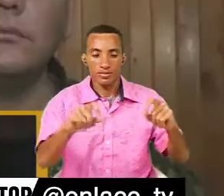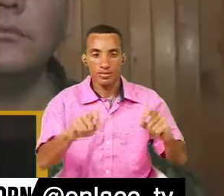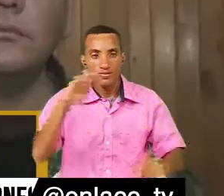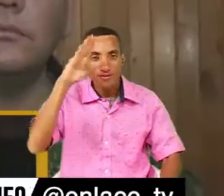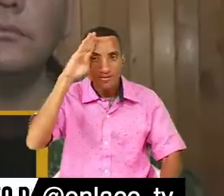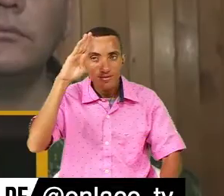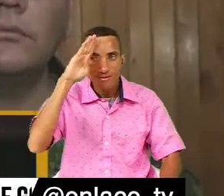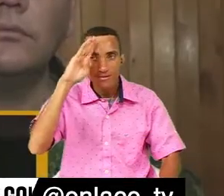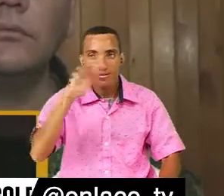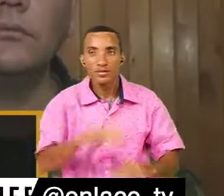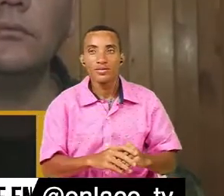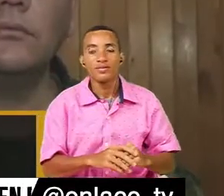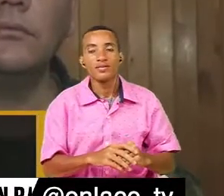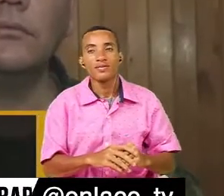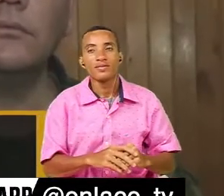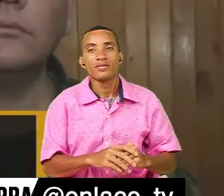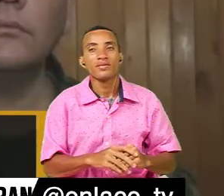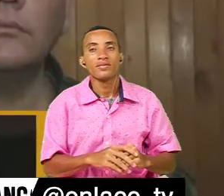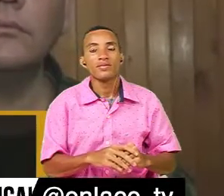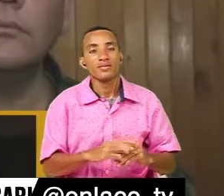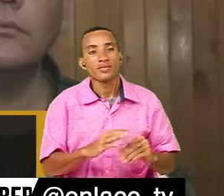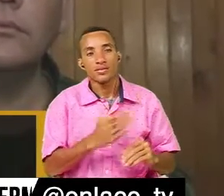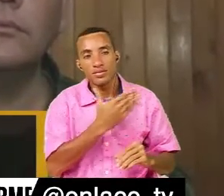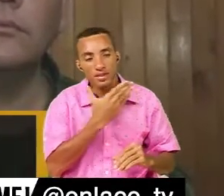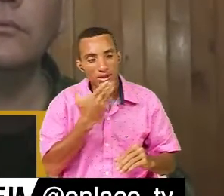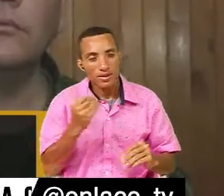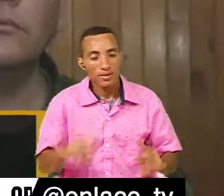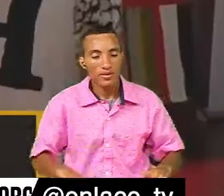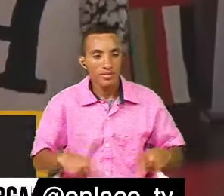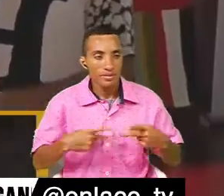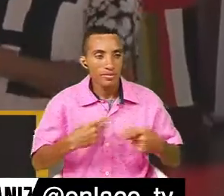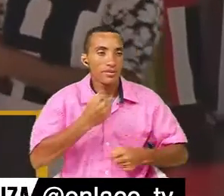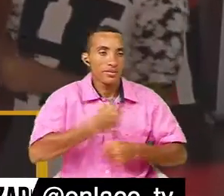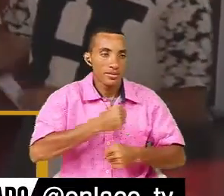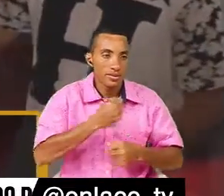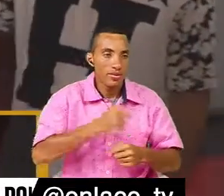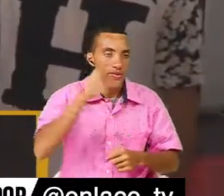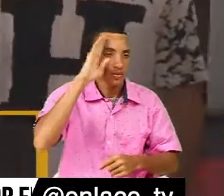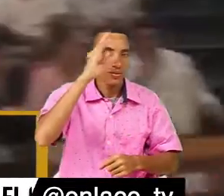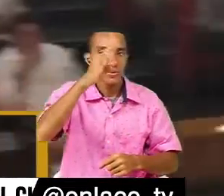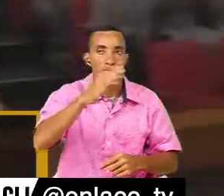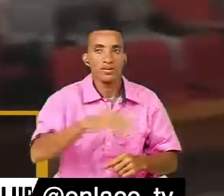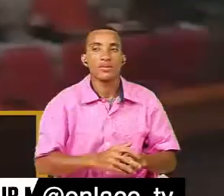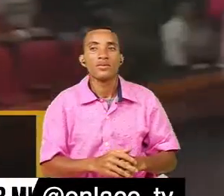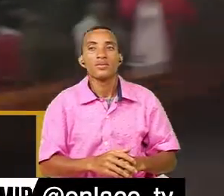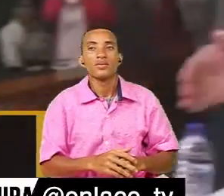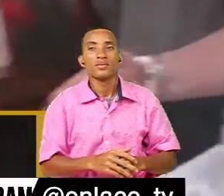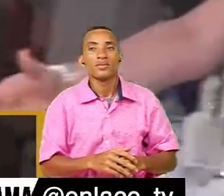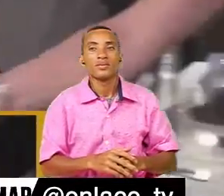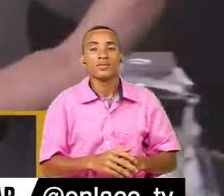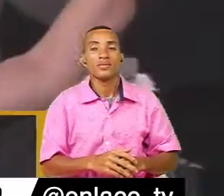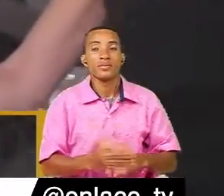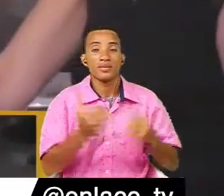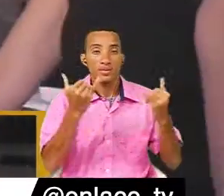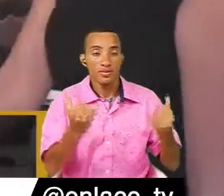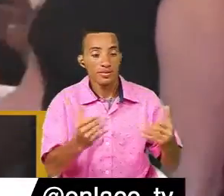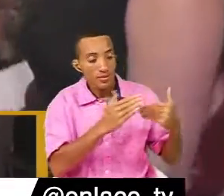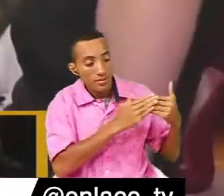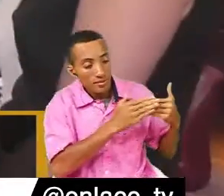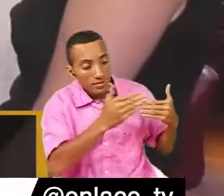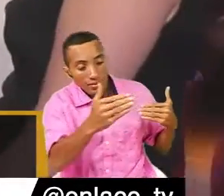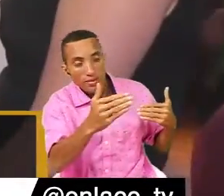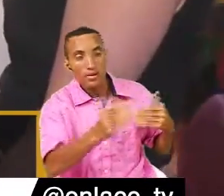le genera unas mejores condiciones laborales a futuro a estas personas. En lo corrido de este año se ha hecho entrega